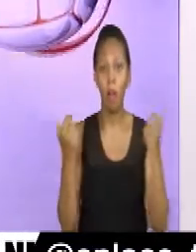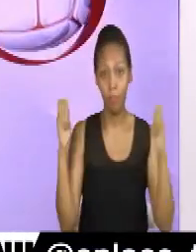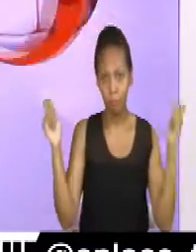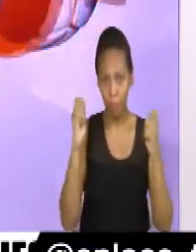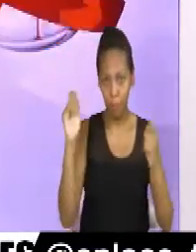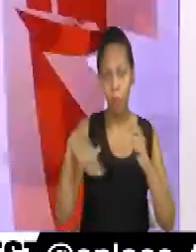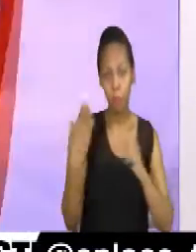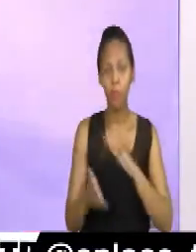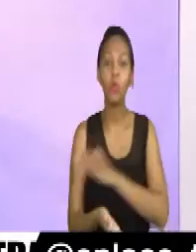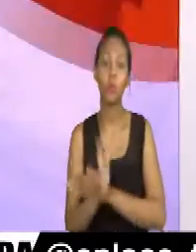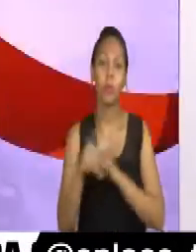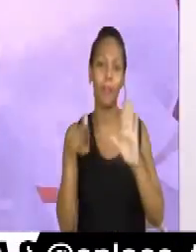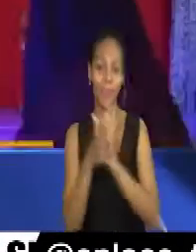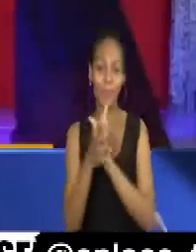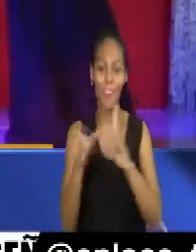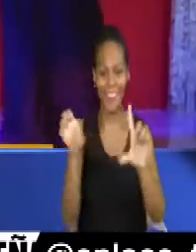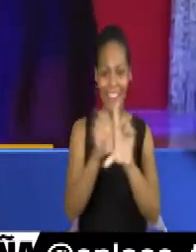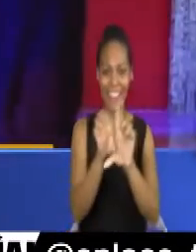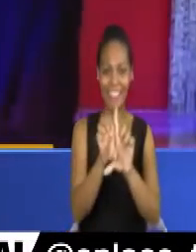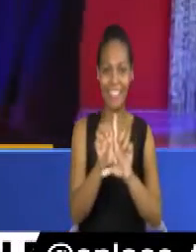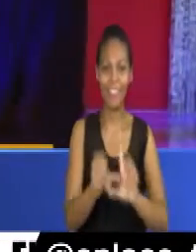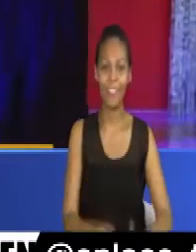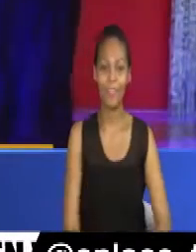a Enlace Noticias.